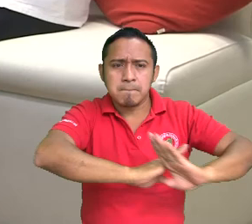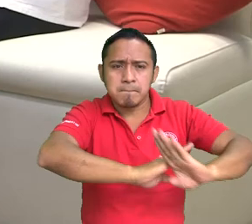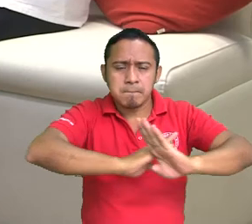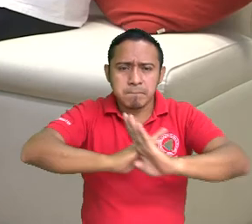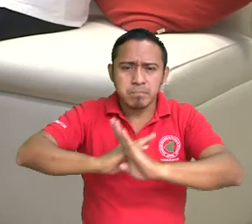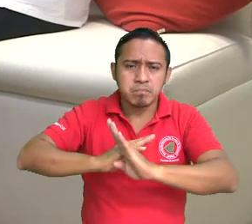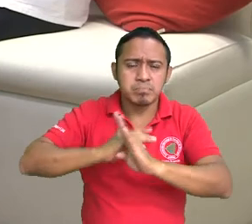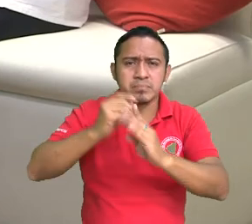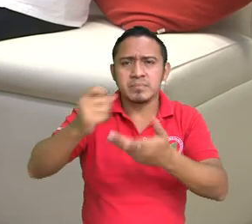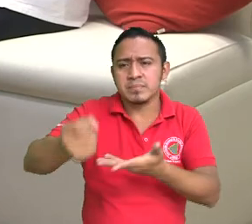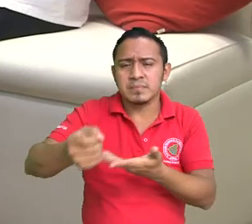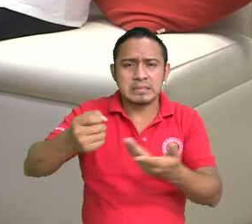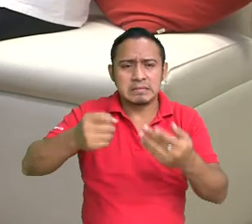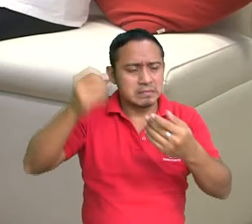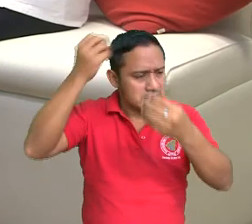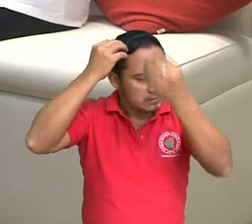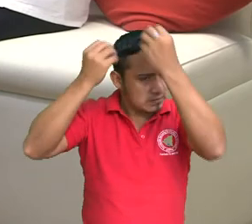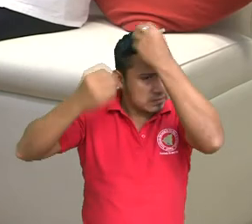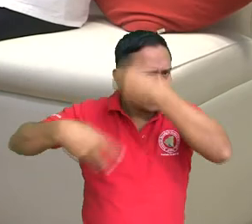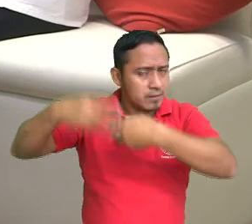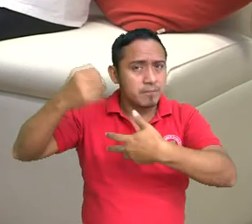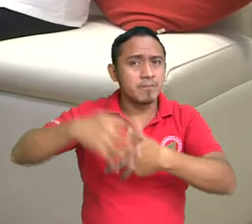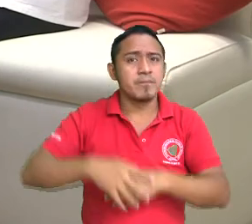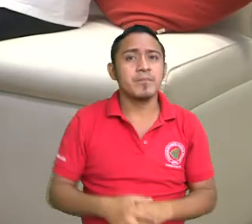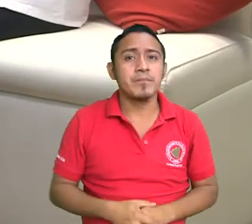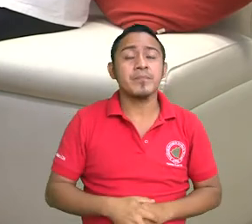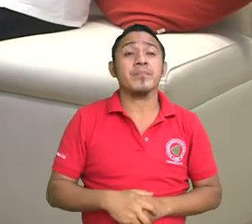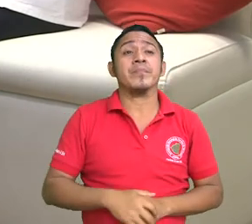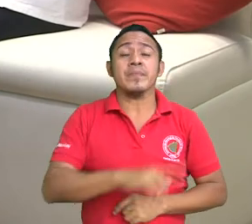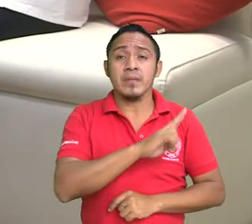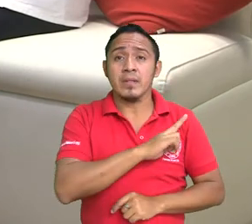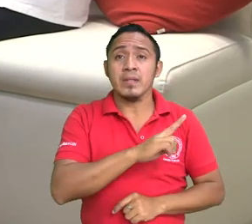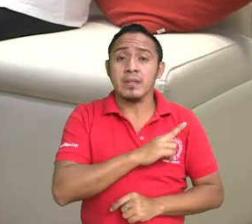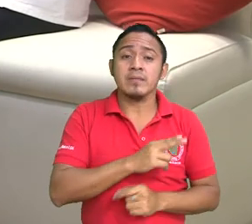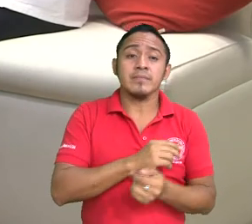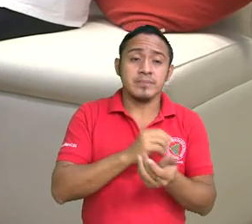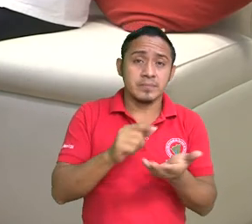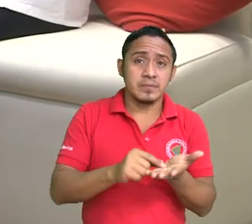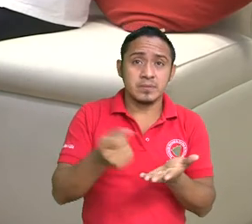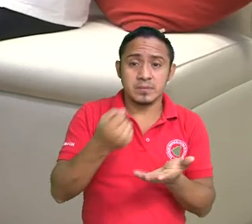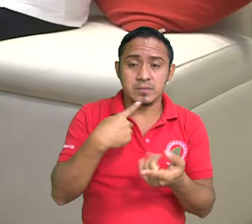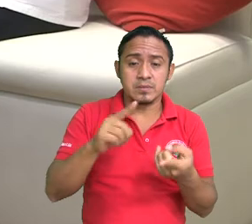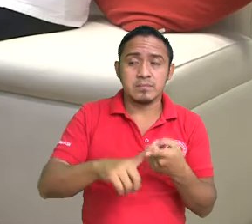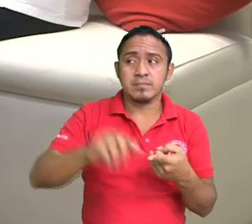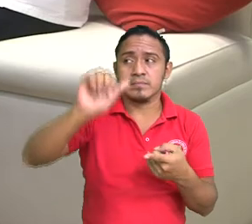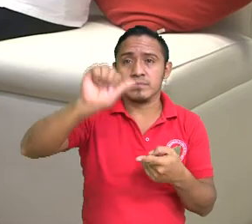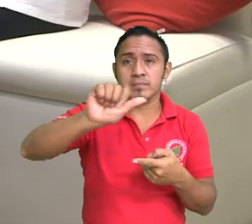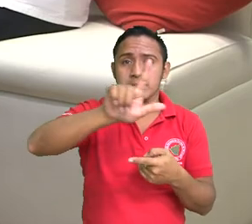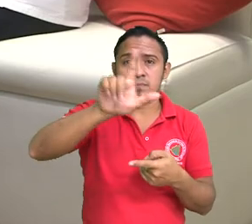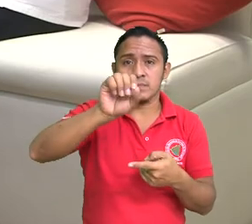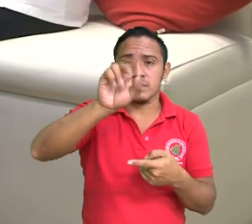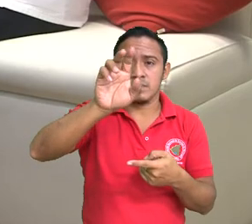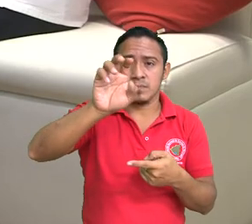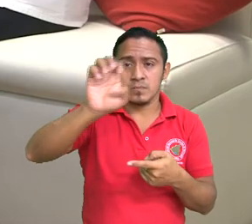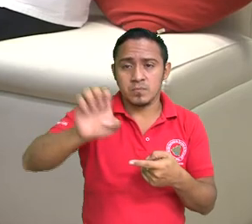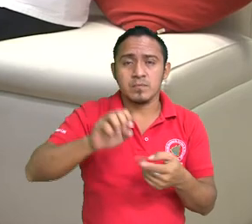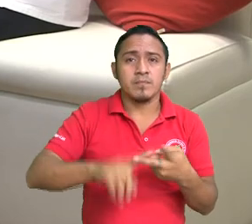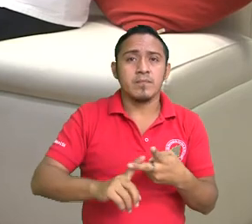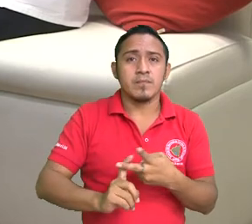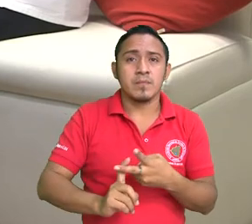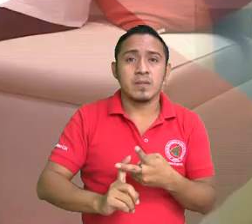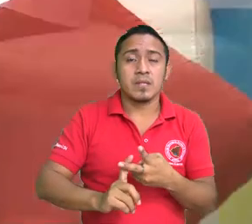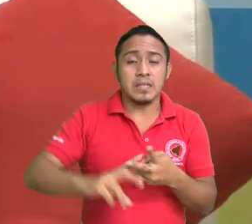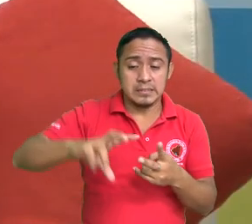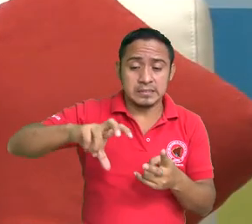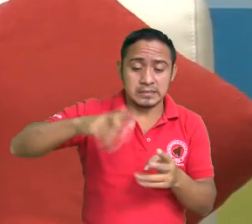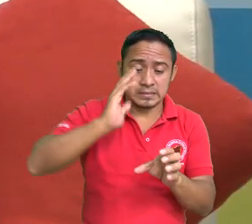caída del cabello? ¿Qué tan efectivos son? Sí, hay estudios de los medicamentos como el aloe, como el extracto de